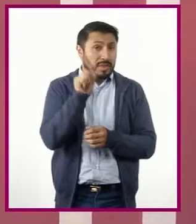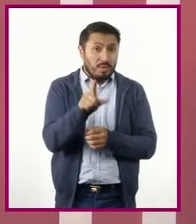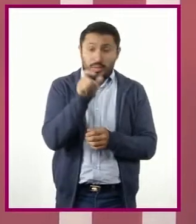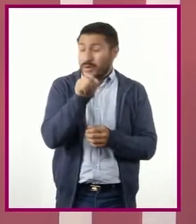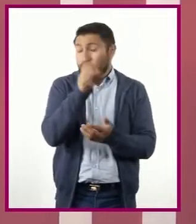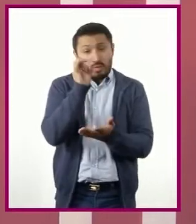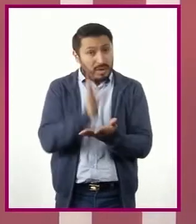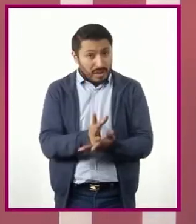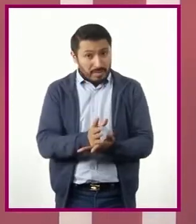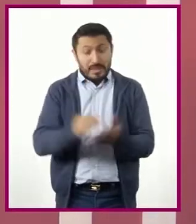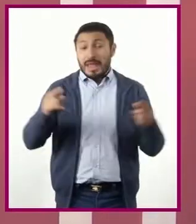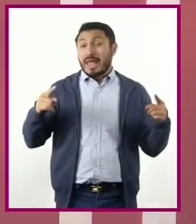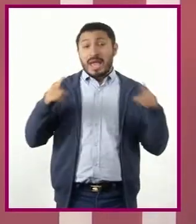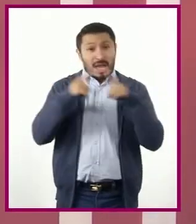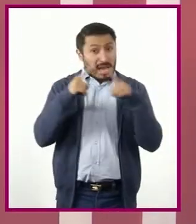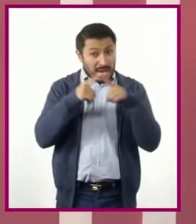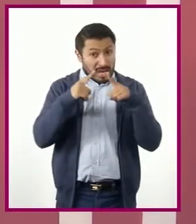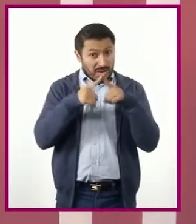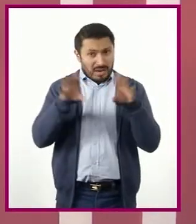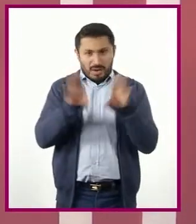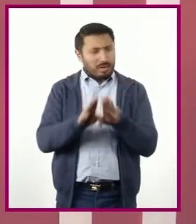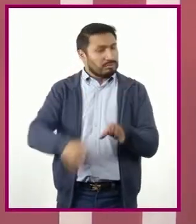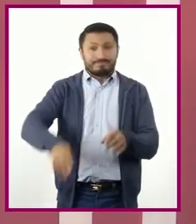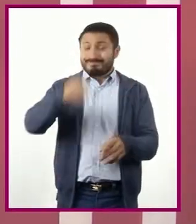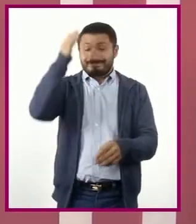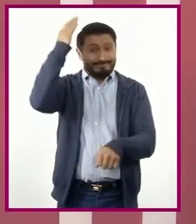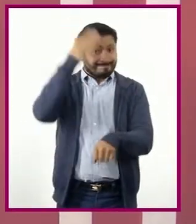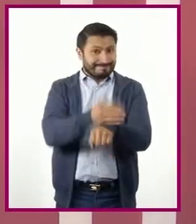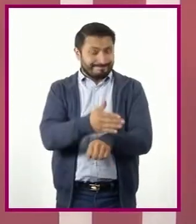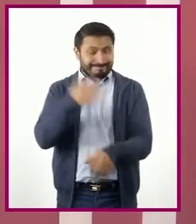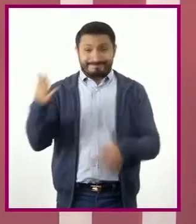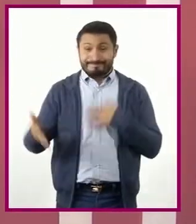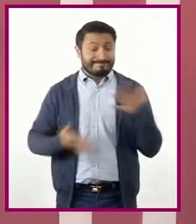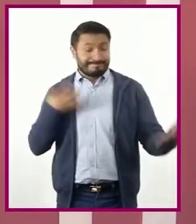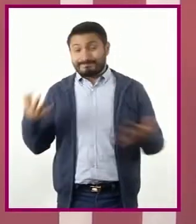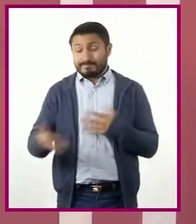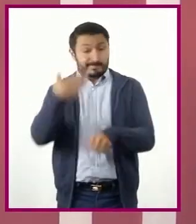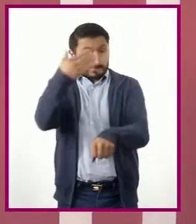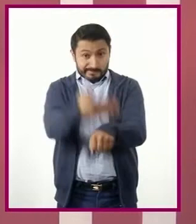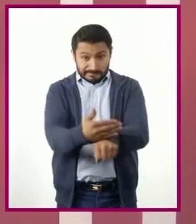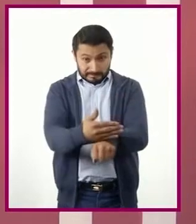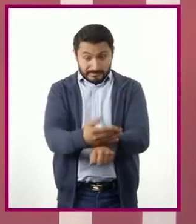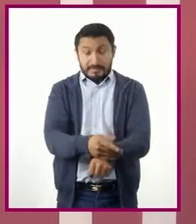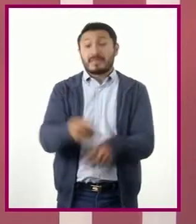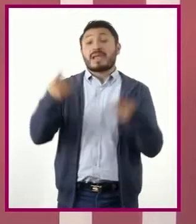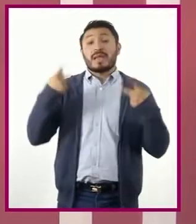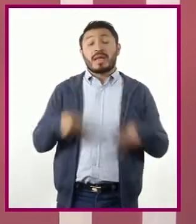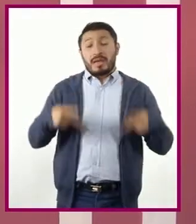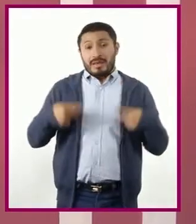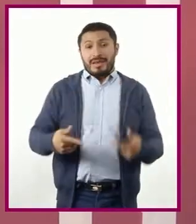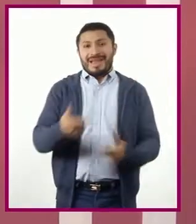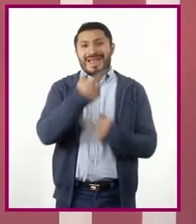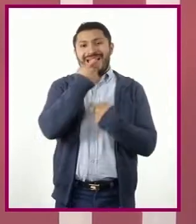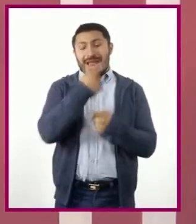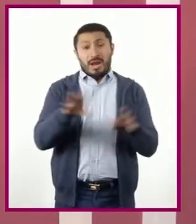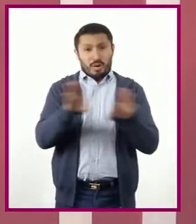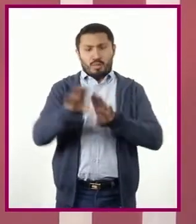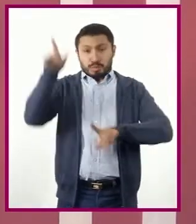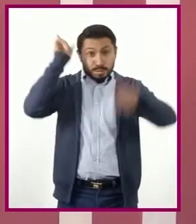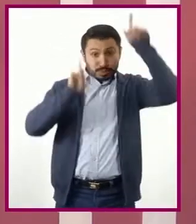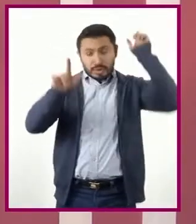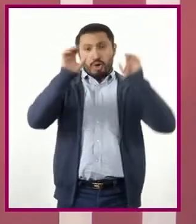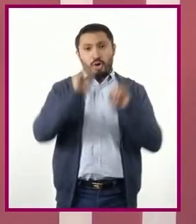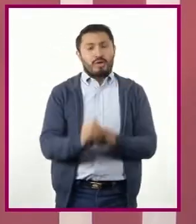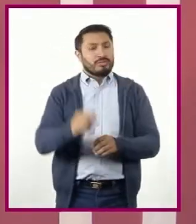La Iglesia, en general, desaprobaba la diversión y consideraba que los que se reían mucho estaban locos o eran